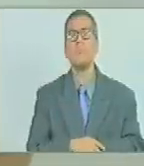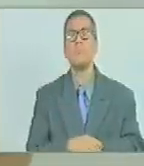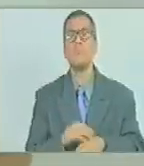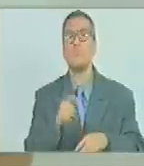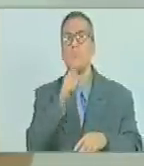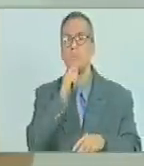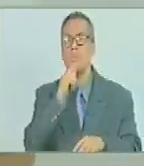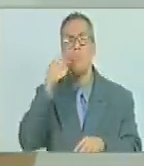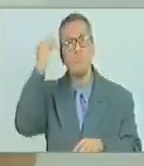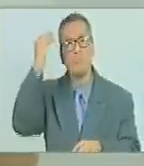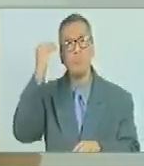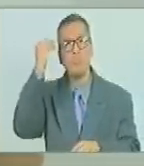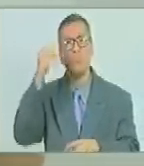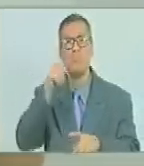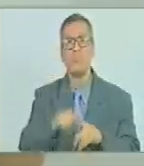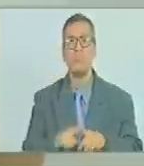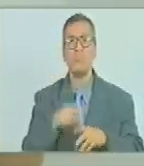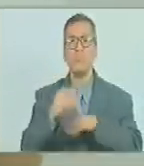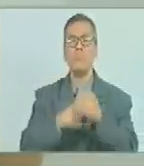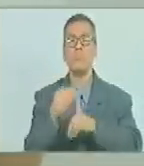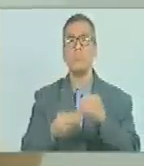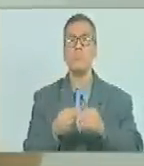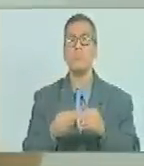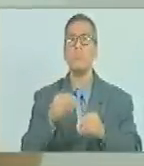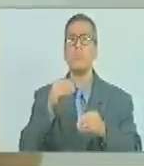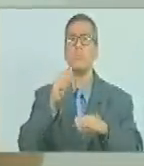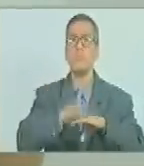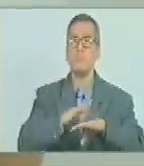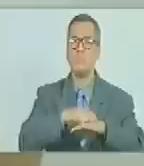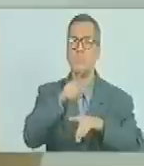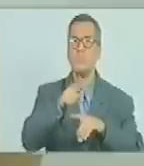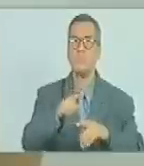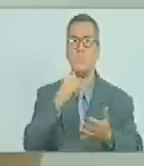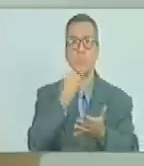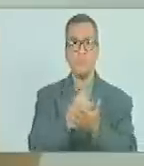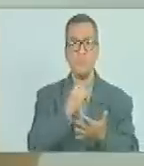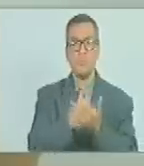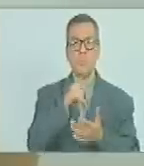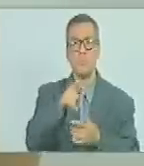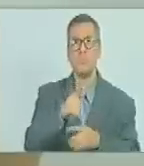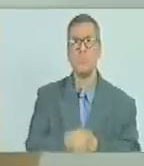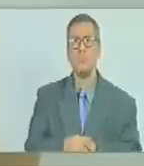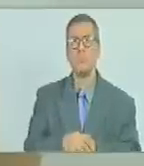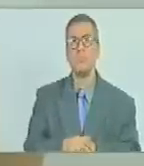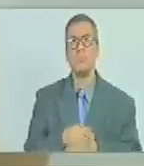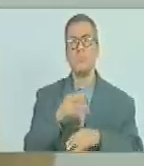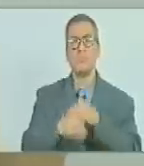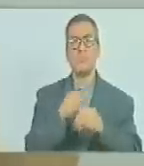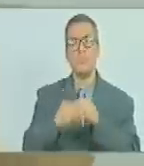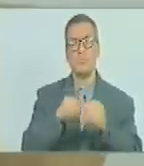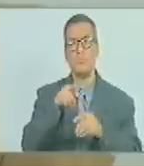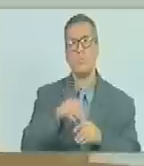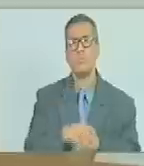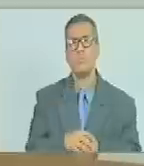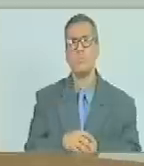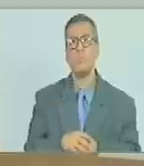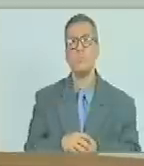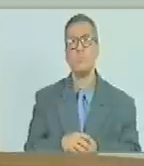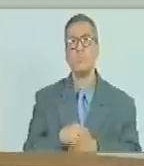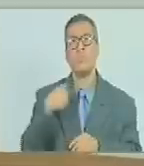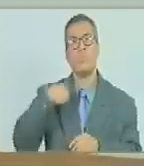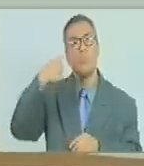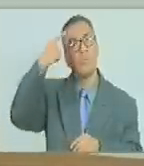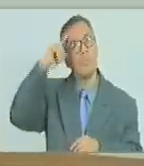quien considera que alguien cometió un delito, debe probarlo, debe probar que ese delito se cometió, a menos